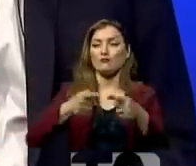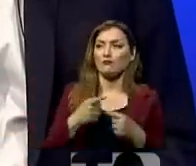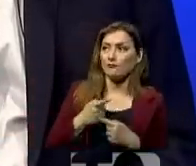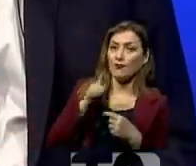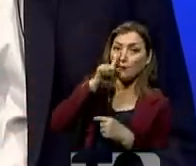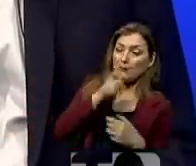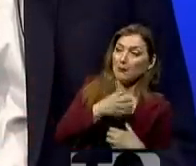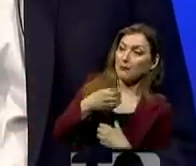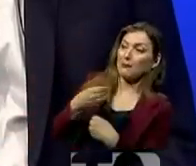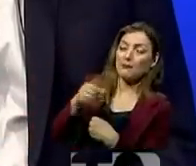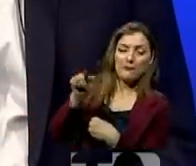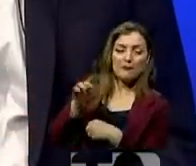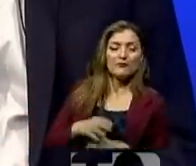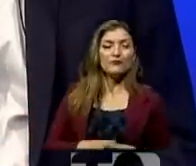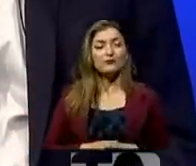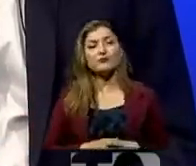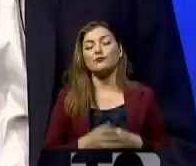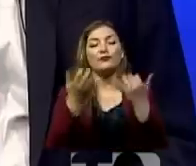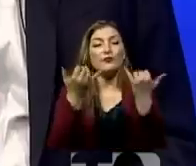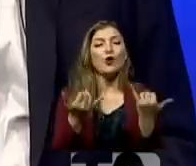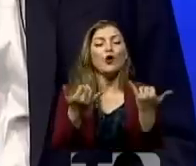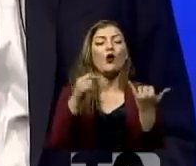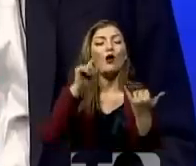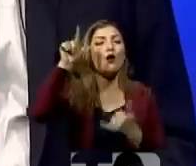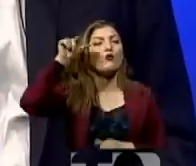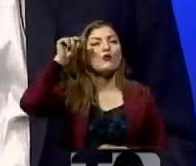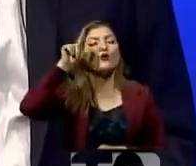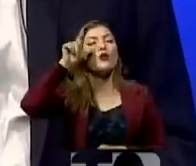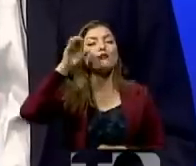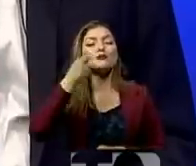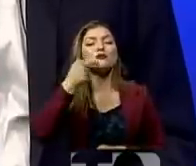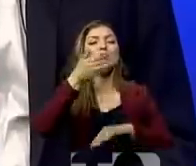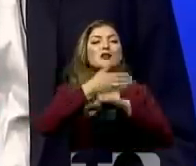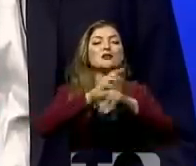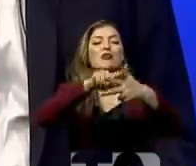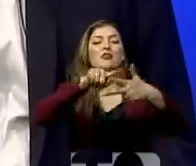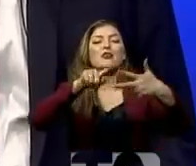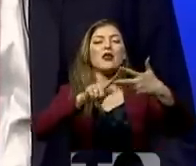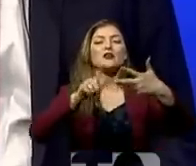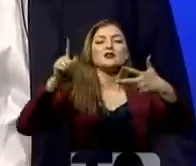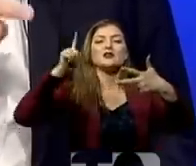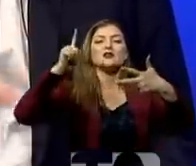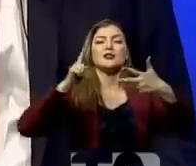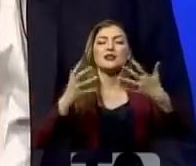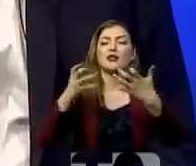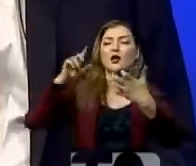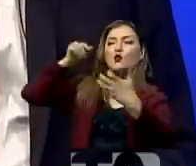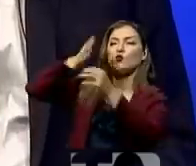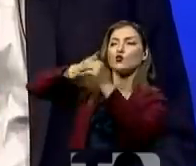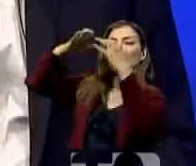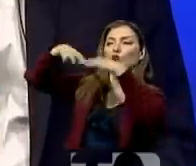hoy detenido si es el presidente habló de eso el señor leonidas iza frente a los hechos